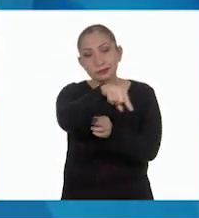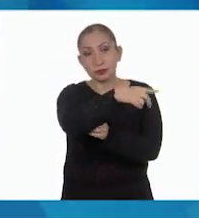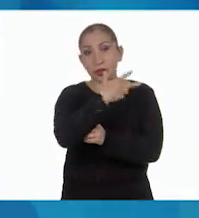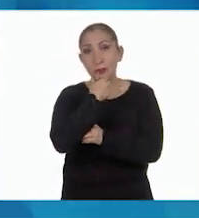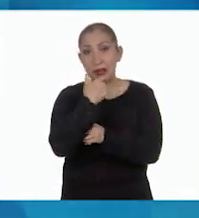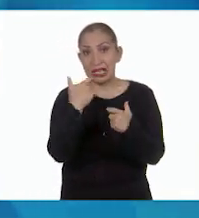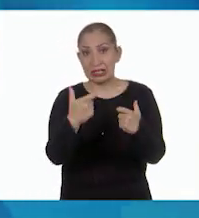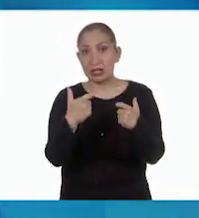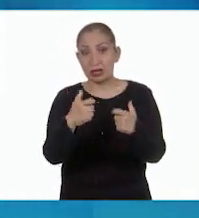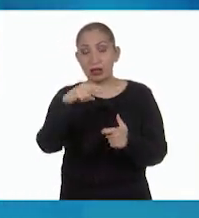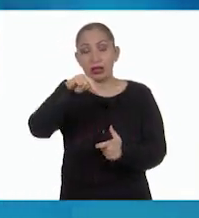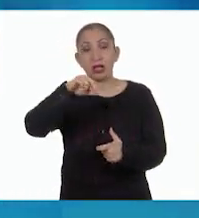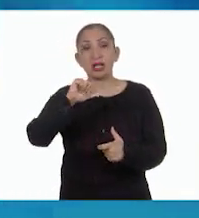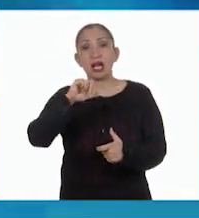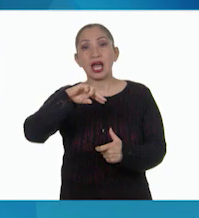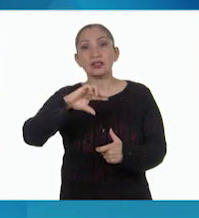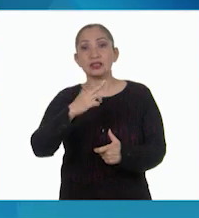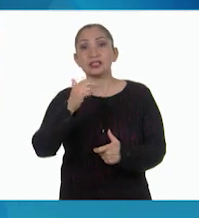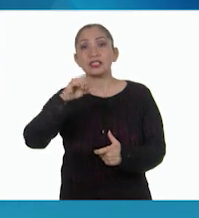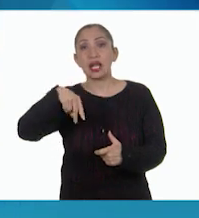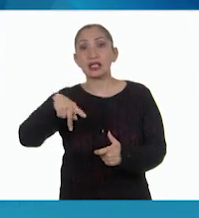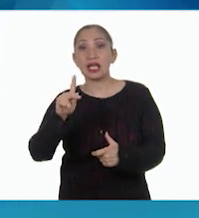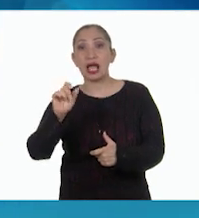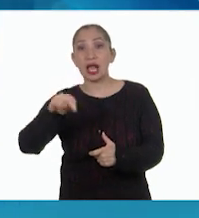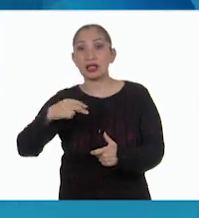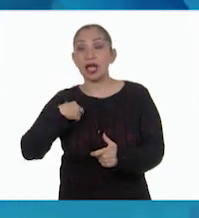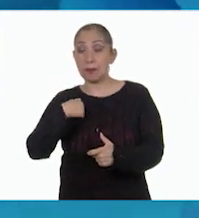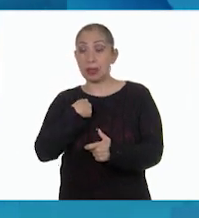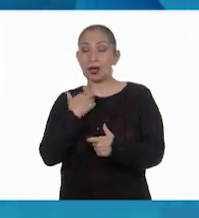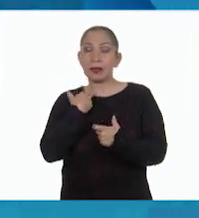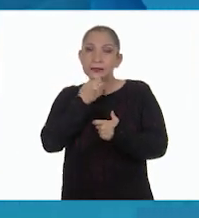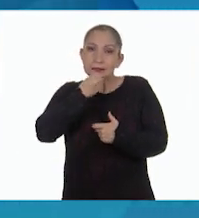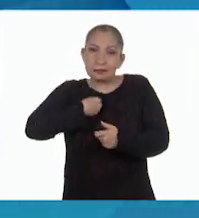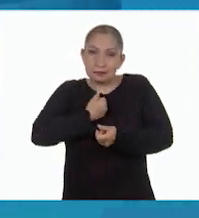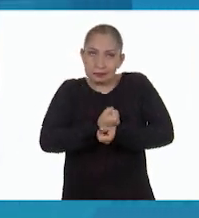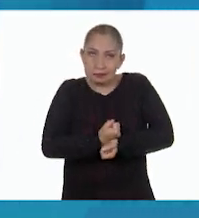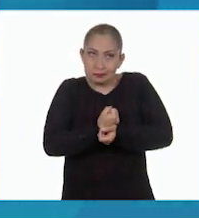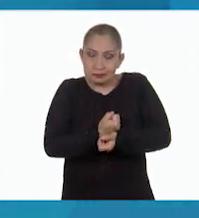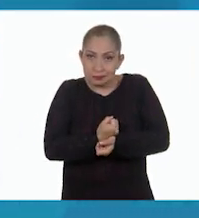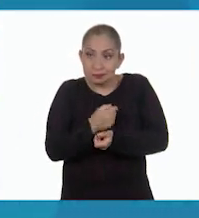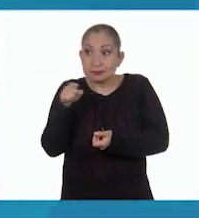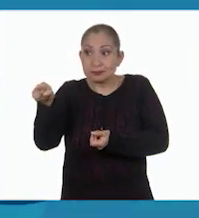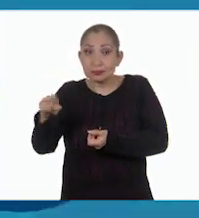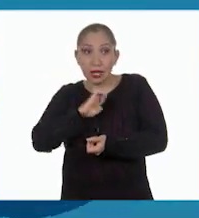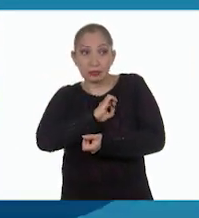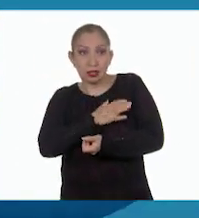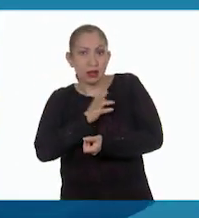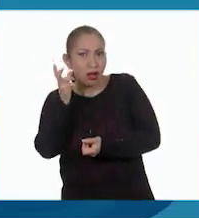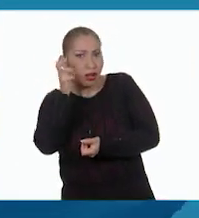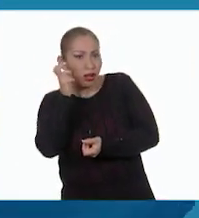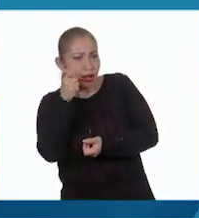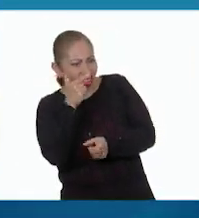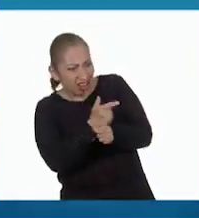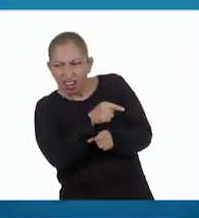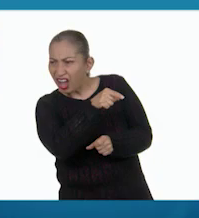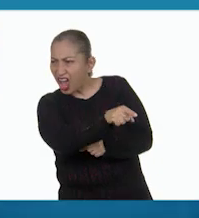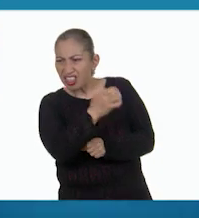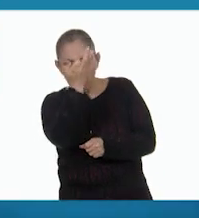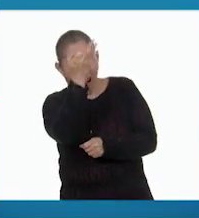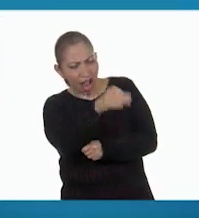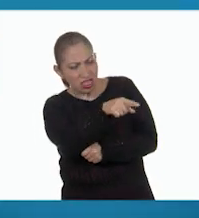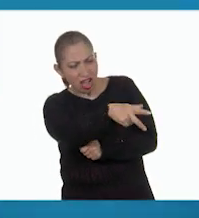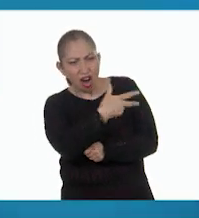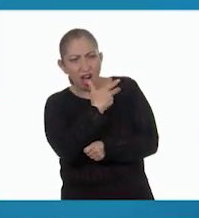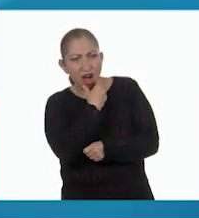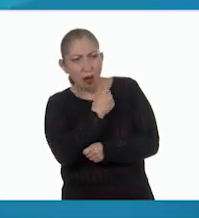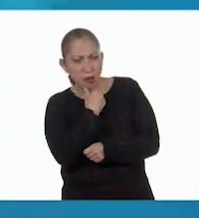cacique Nachan Khan, que me tenía prisionero. Para los españoles que le escucharon, me había convertido en un traidor,